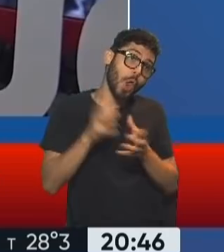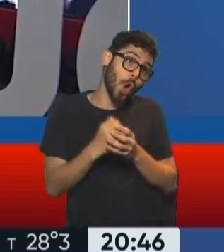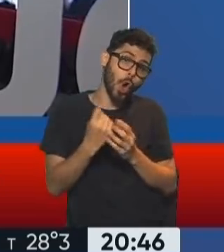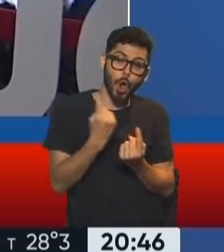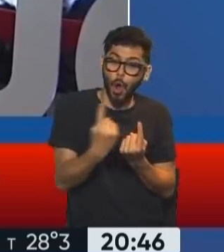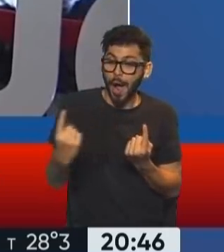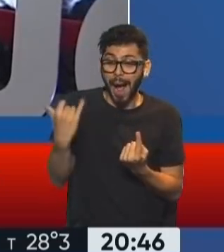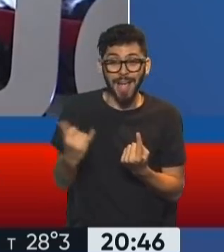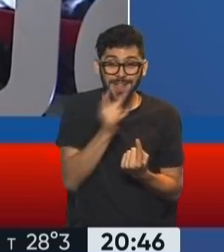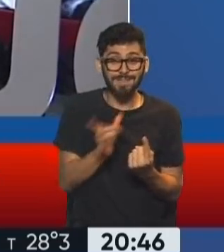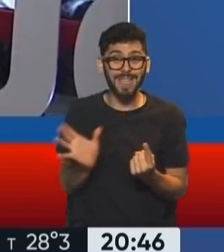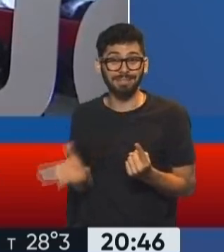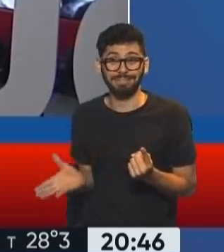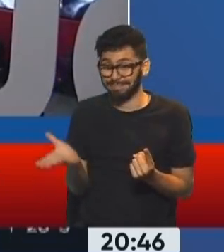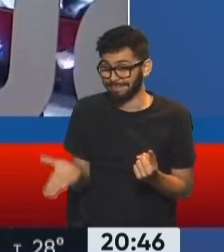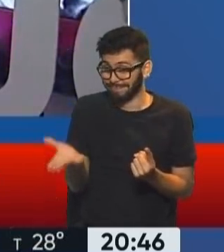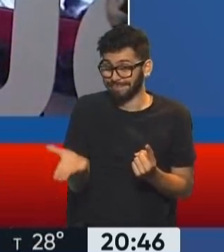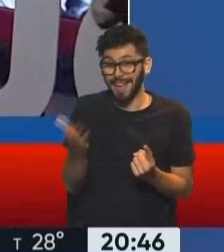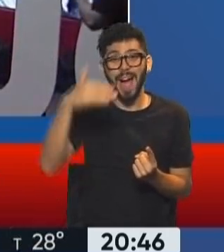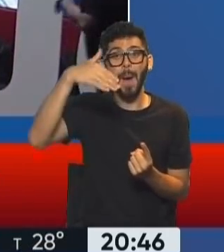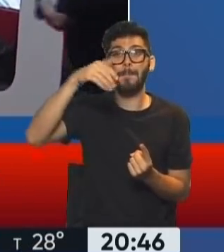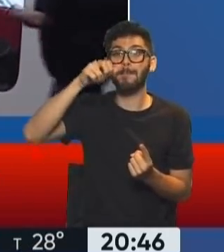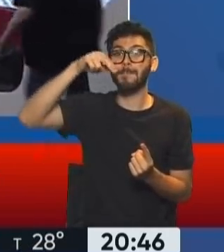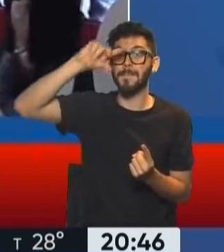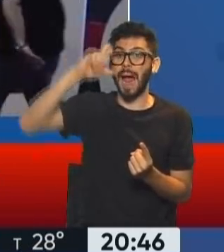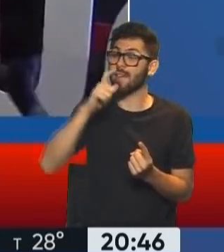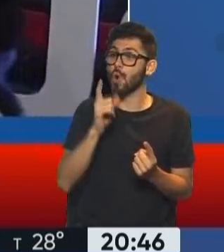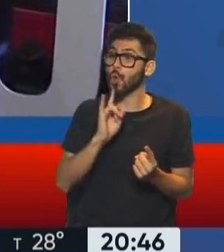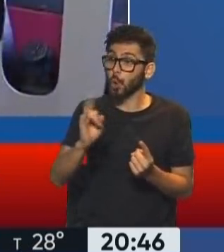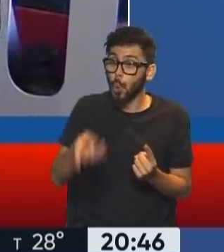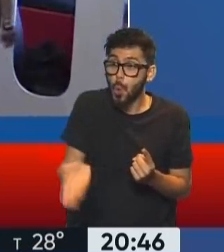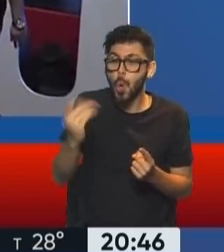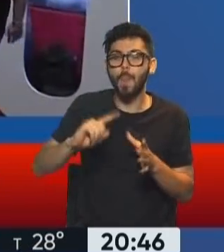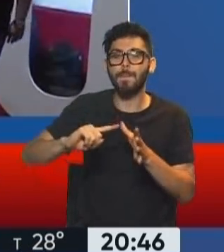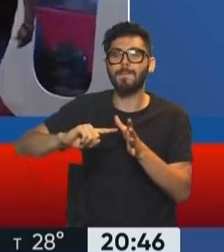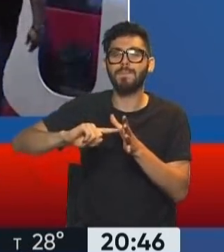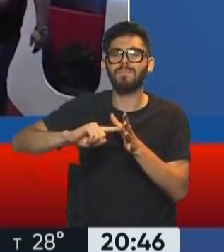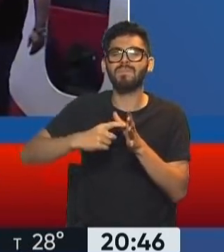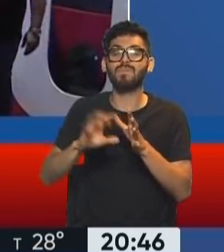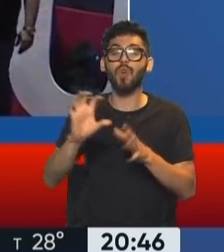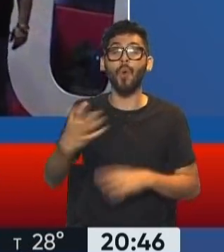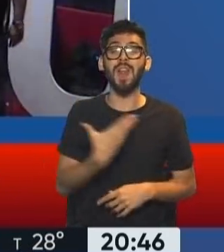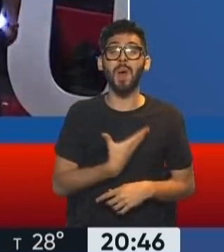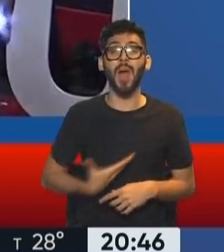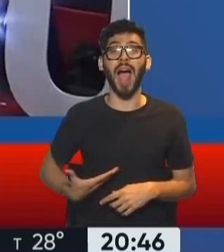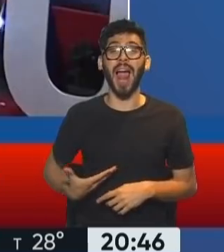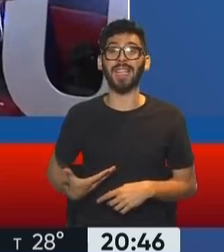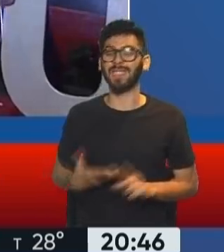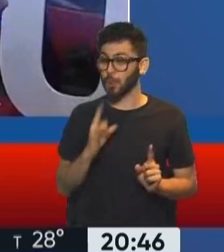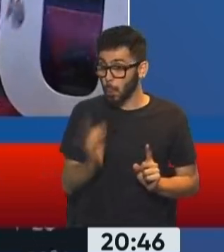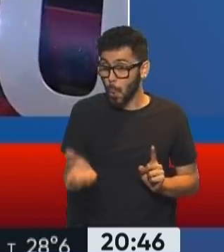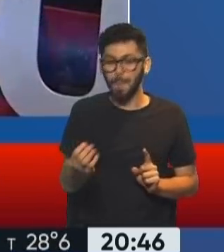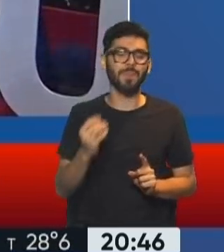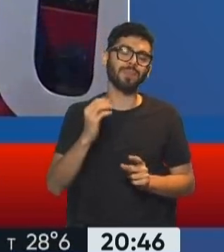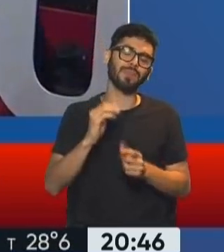está empujando a Facundo Manes a la gobernación de la provincia de Buenos Aires. Porque son muy pícaros los radicales cuando